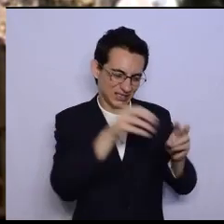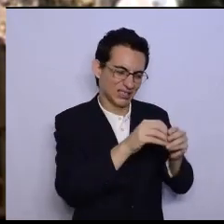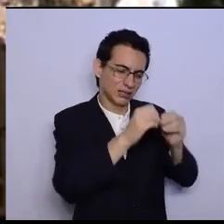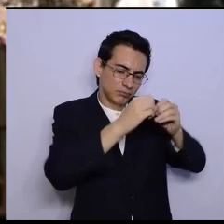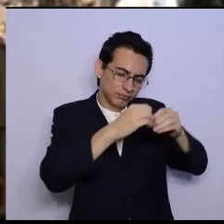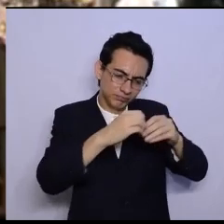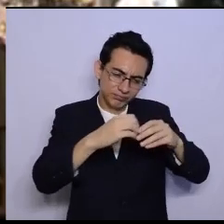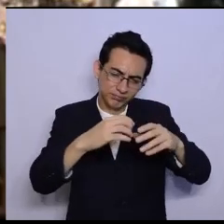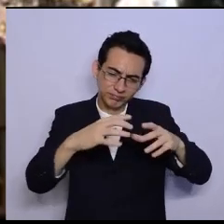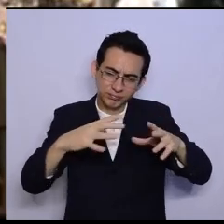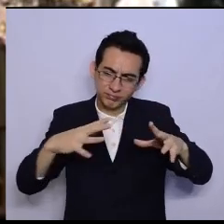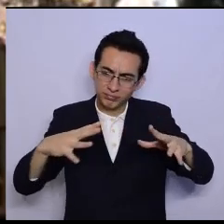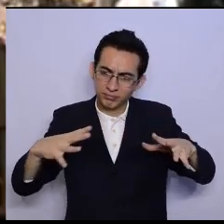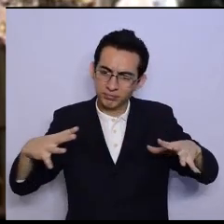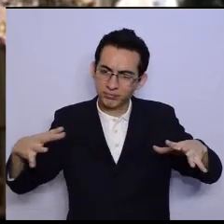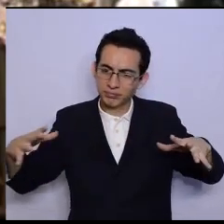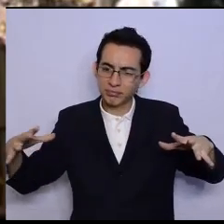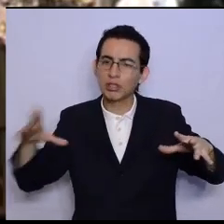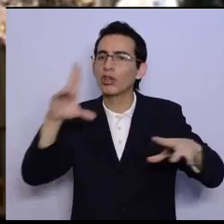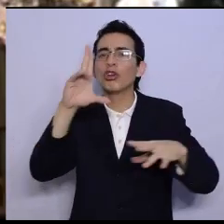para ser trabajado.